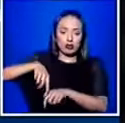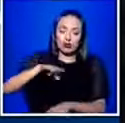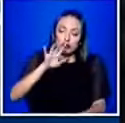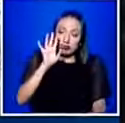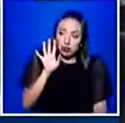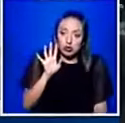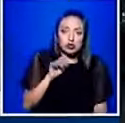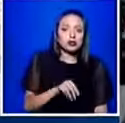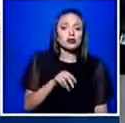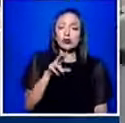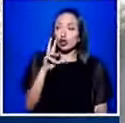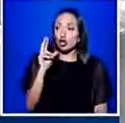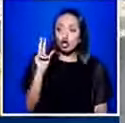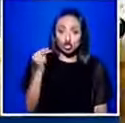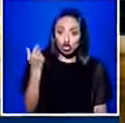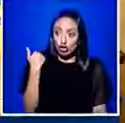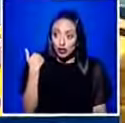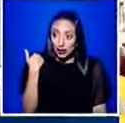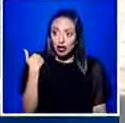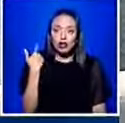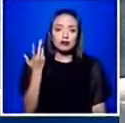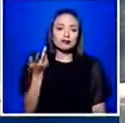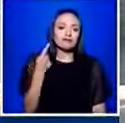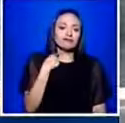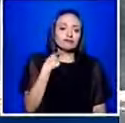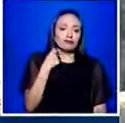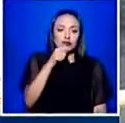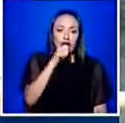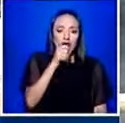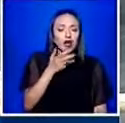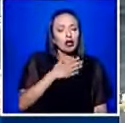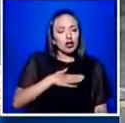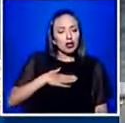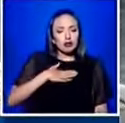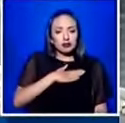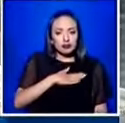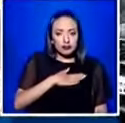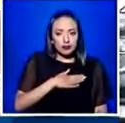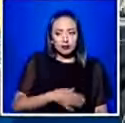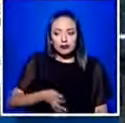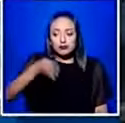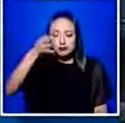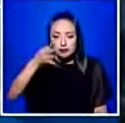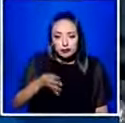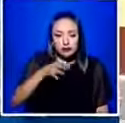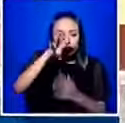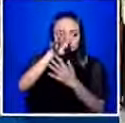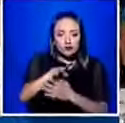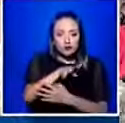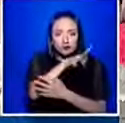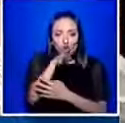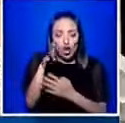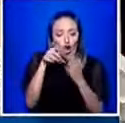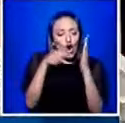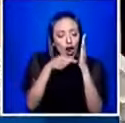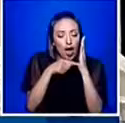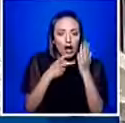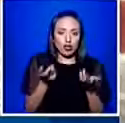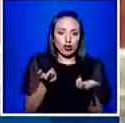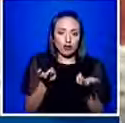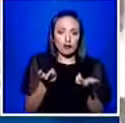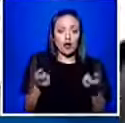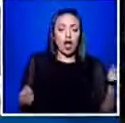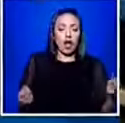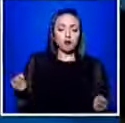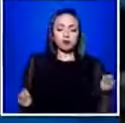pueden se quedan sin agua. Entonces nuestro pedido es que por favor se cumpla el horario, y lo mismo de los tanqueros. Yo no